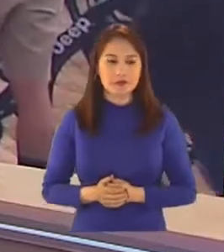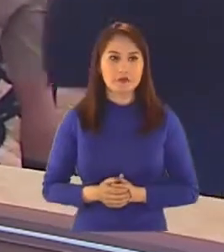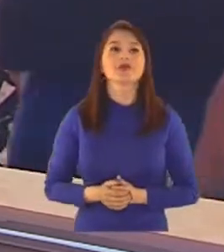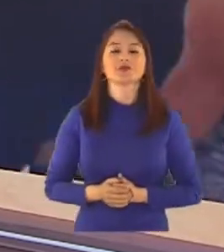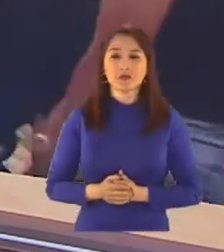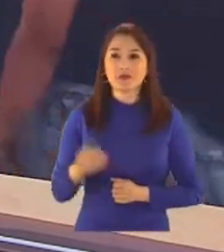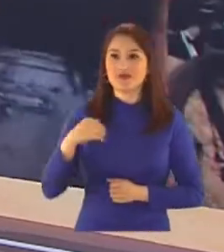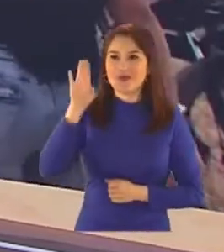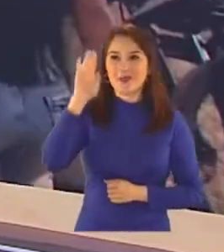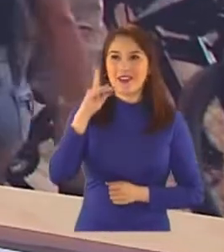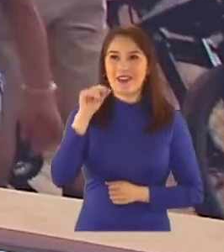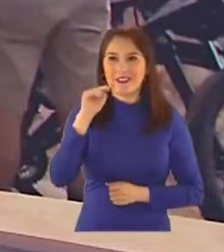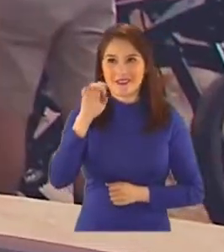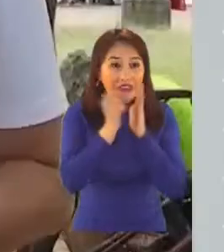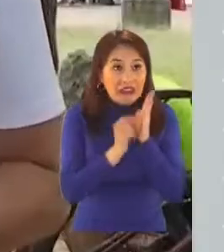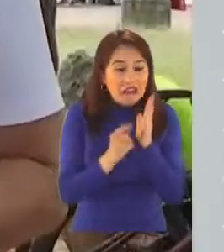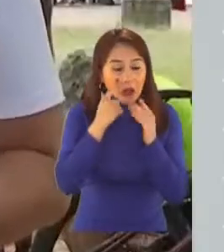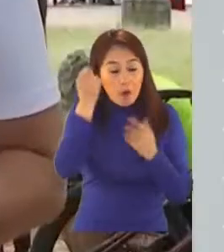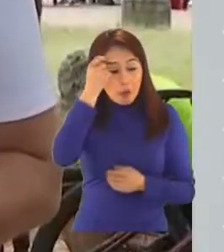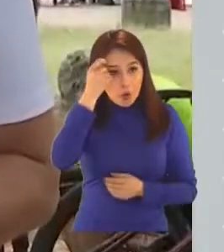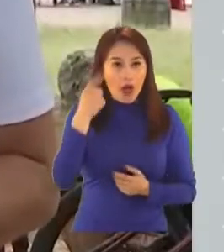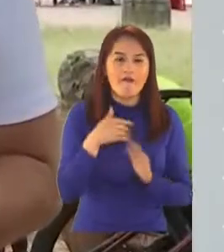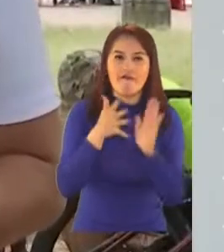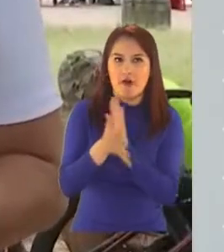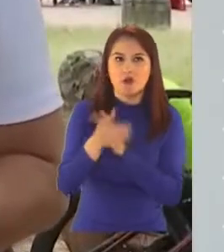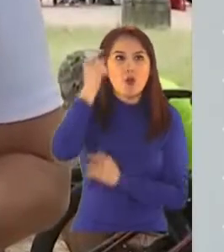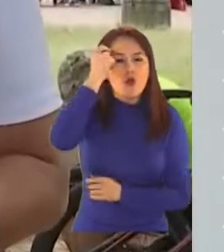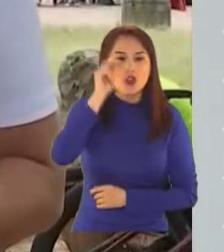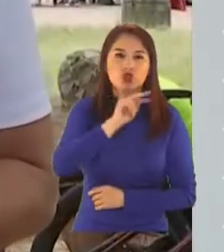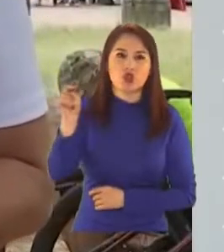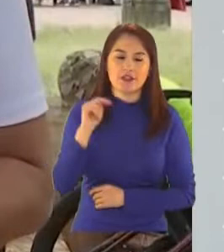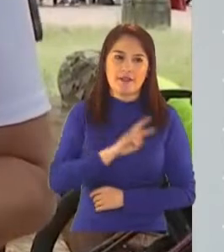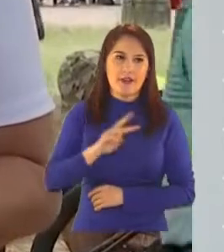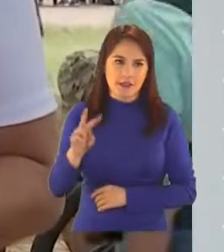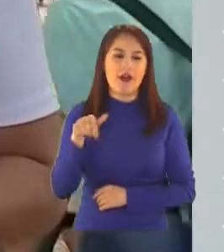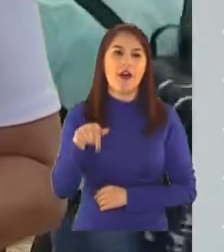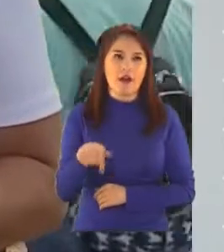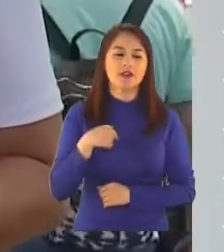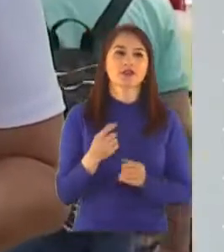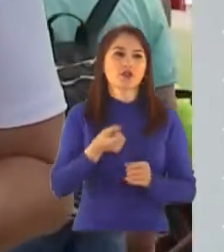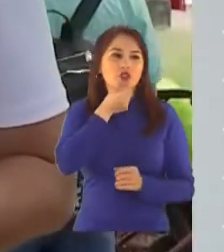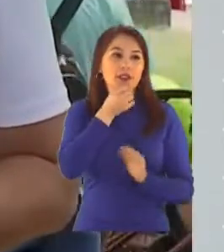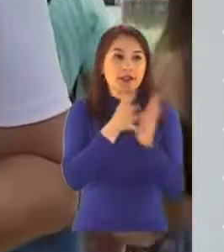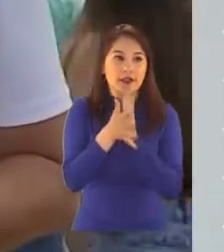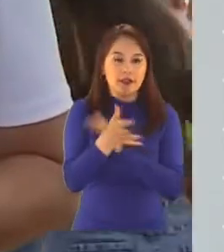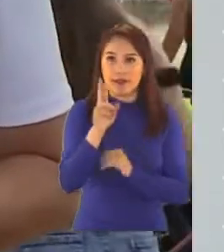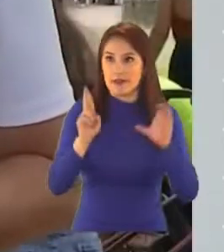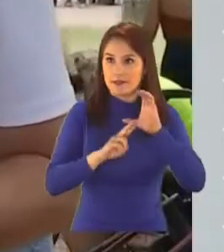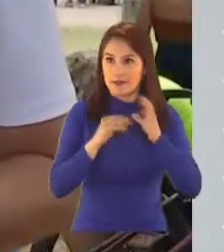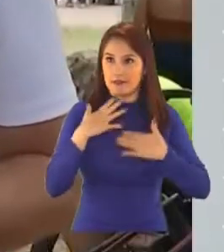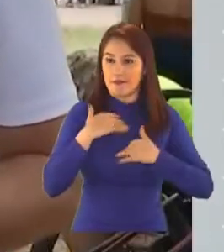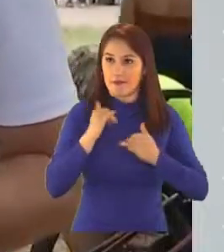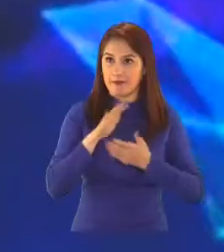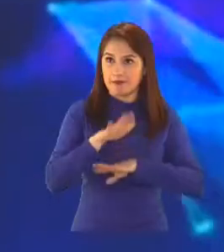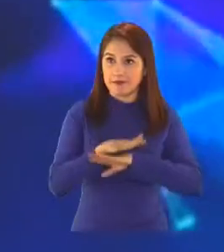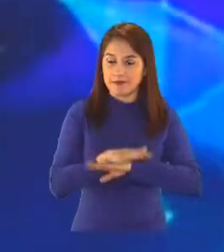Hola Daniela, ¿qué tal? Muy buenas tardes. Se realizó anoche desde Buga en el norte del Valle. Johnny Saavedra, Noticias RCN. Muy buenas tardes. Muy buenas